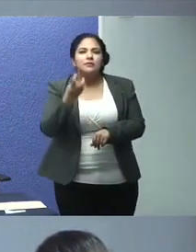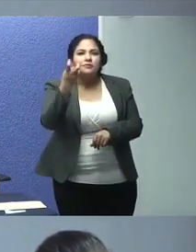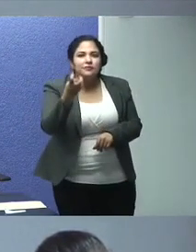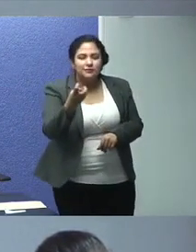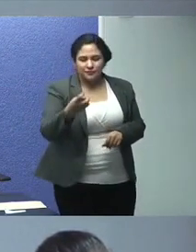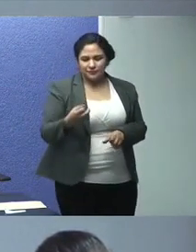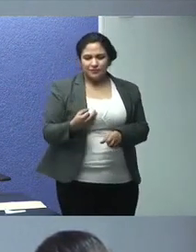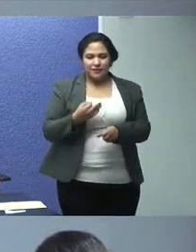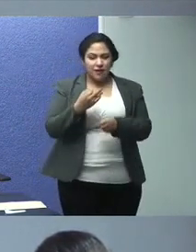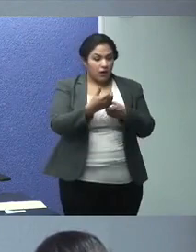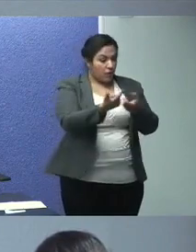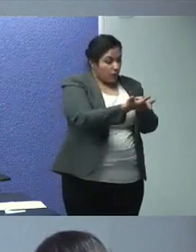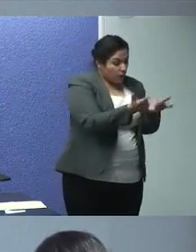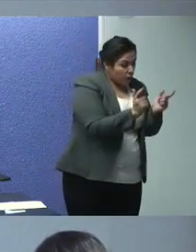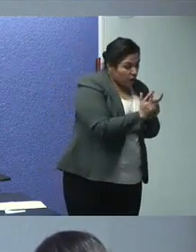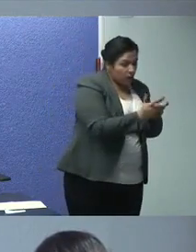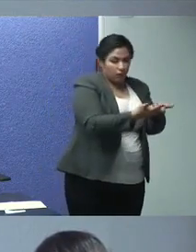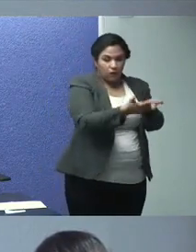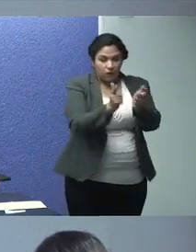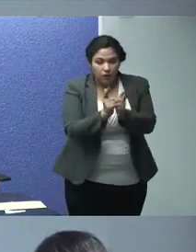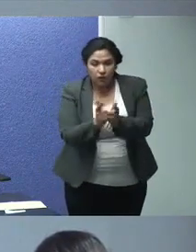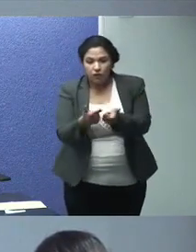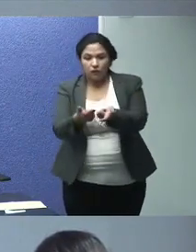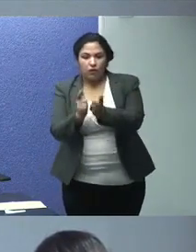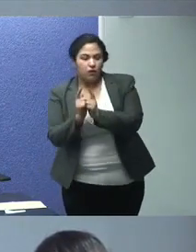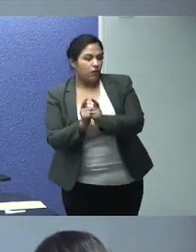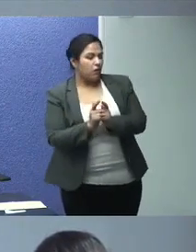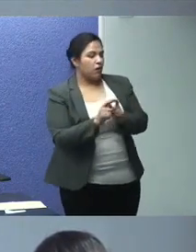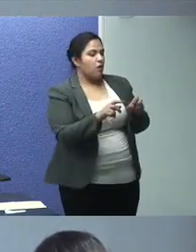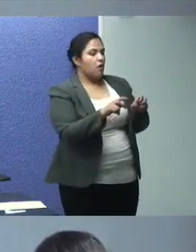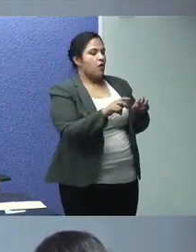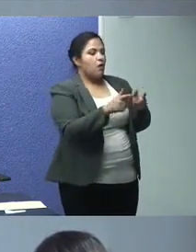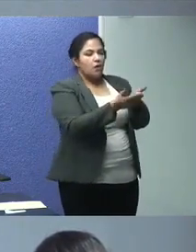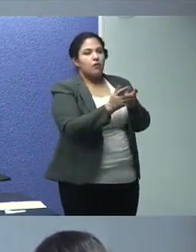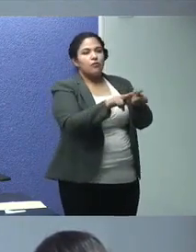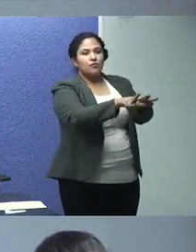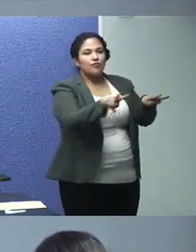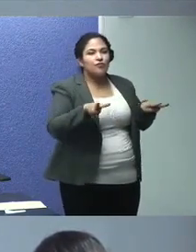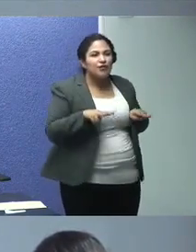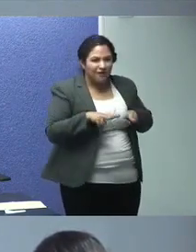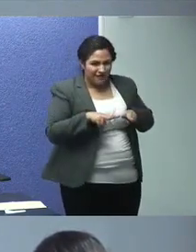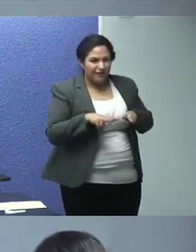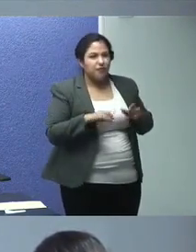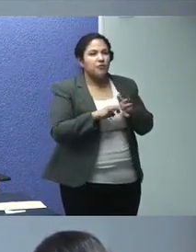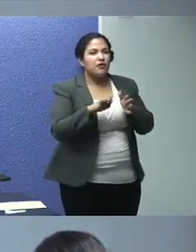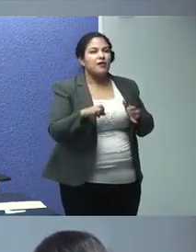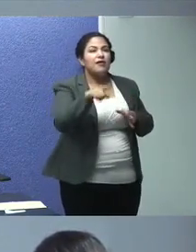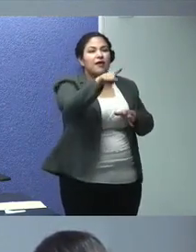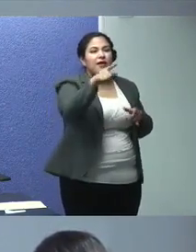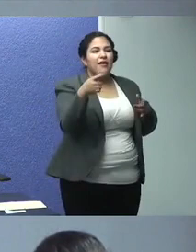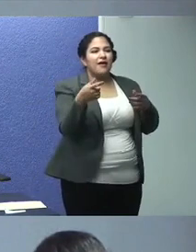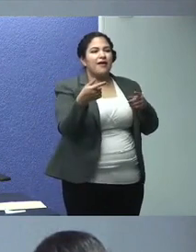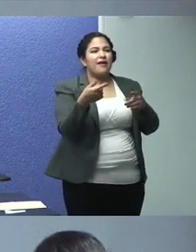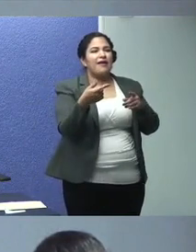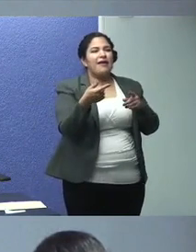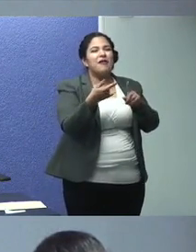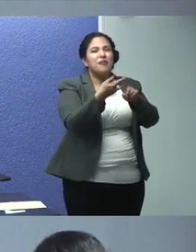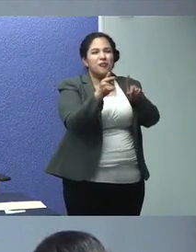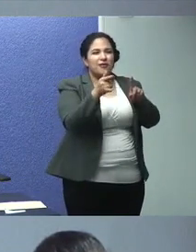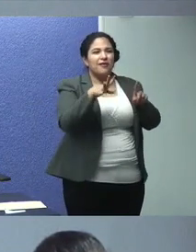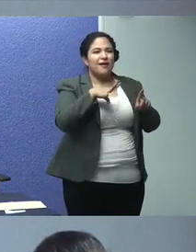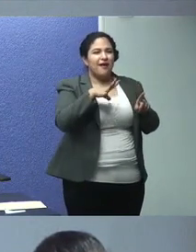número de grupos, con personas con vulnerabilidad. En la puerta tenemos los 10,000 folletos de